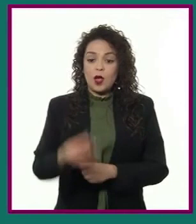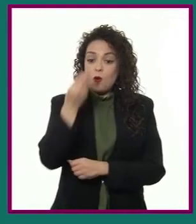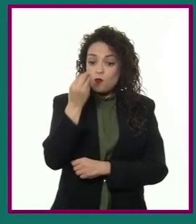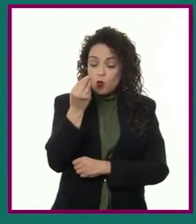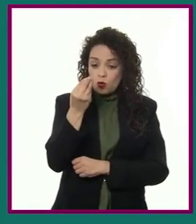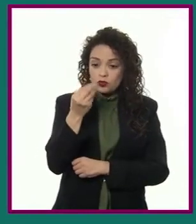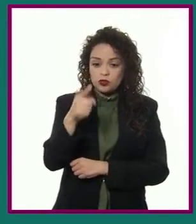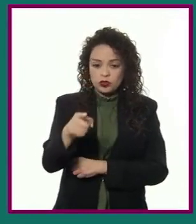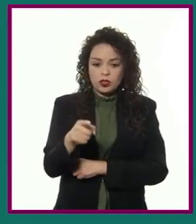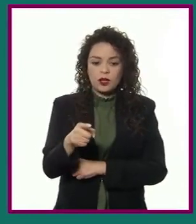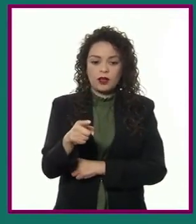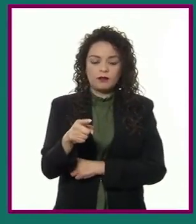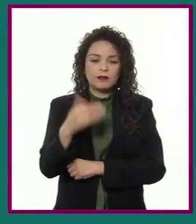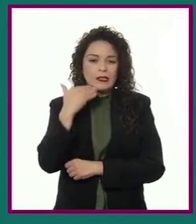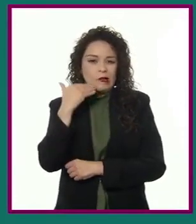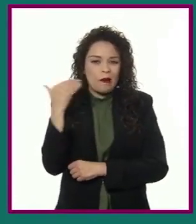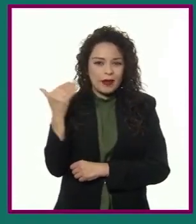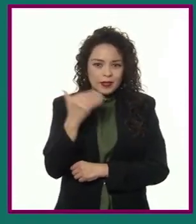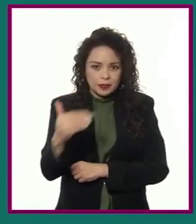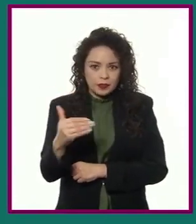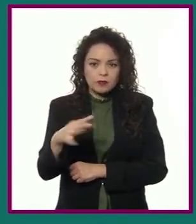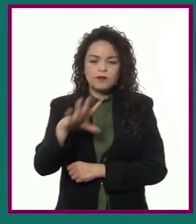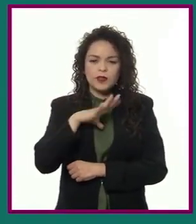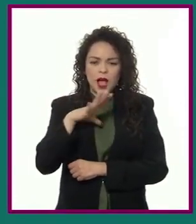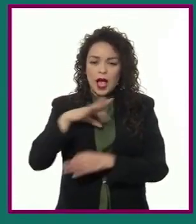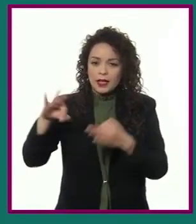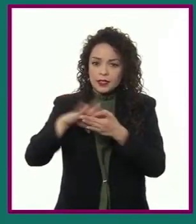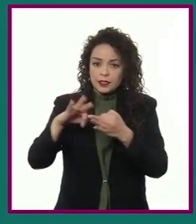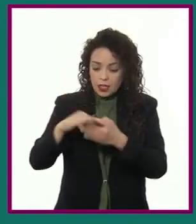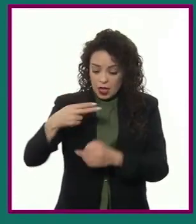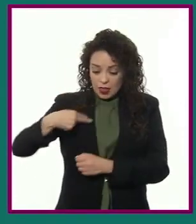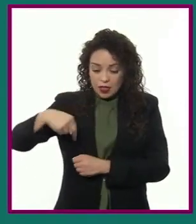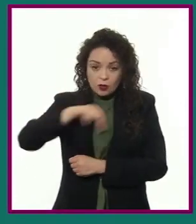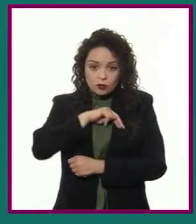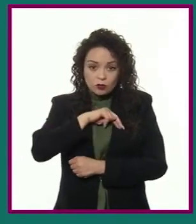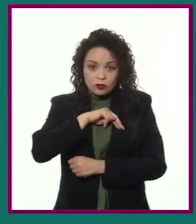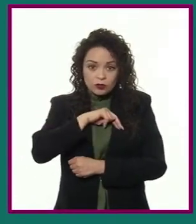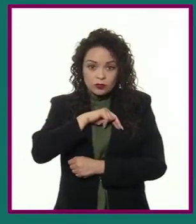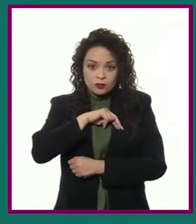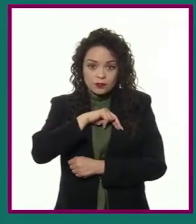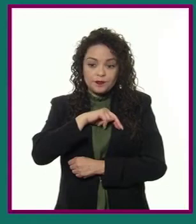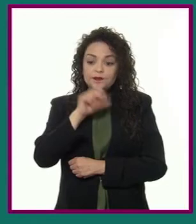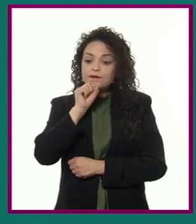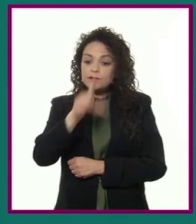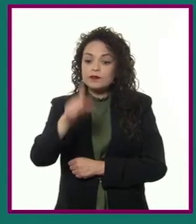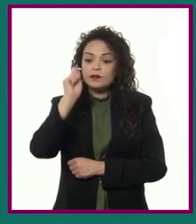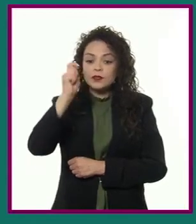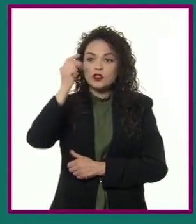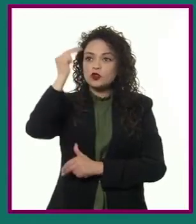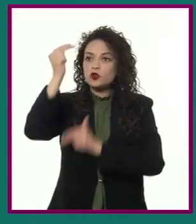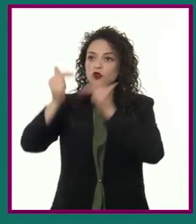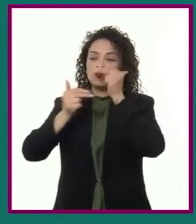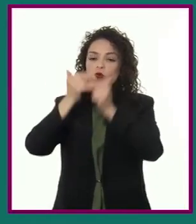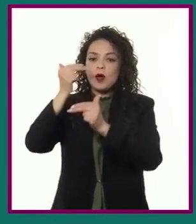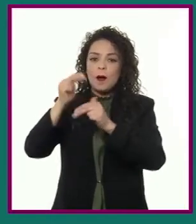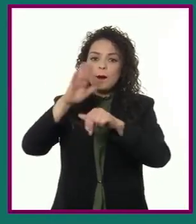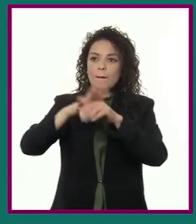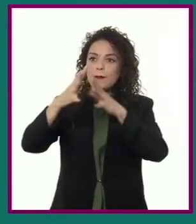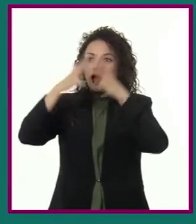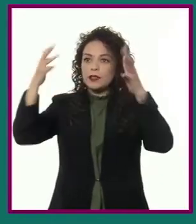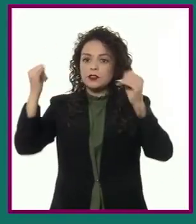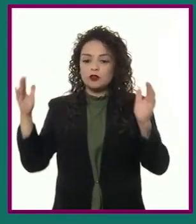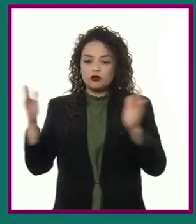pequeñas orbitan alrededor o cerca de nuestra galaxia, incluyendo las nubes mayor y menor de